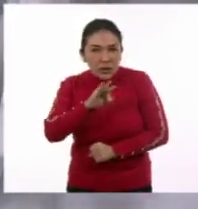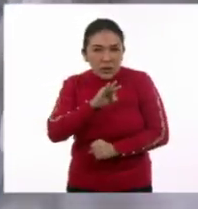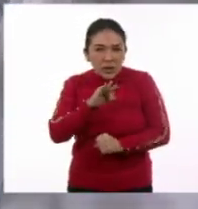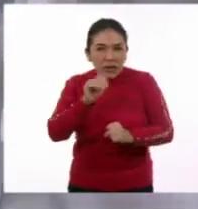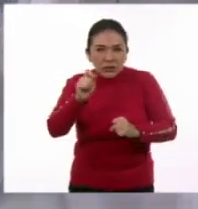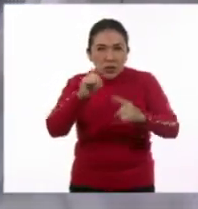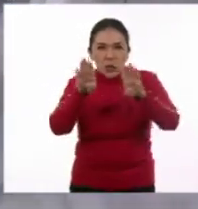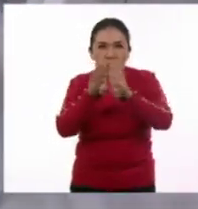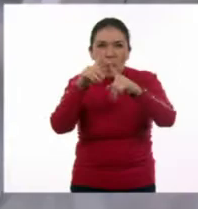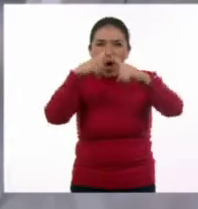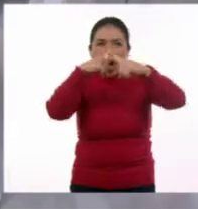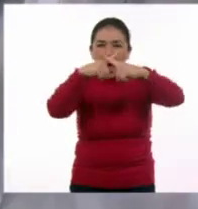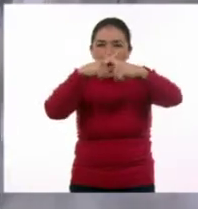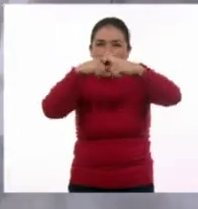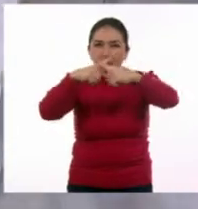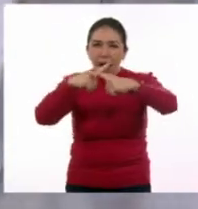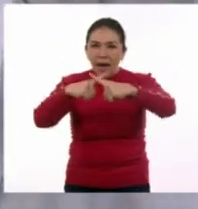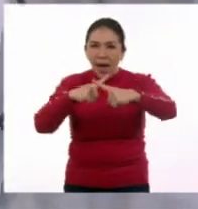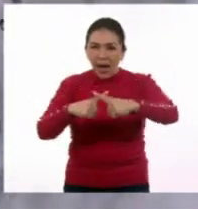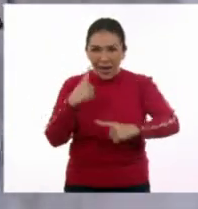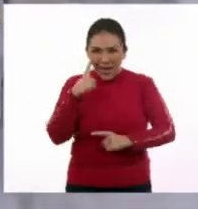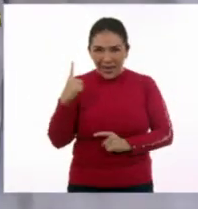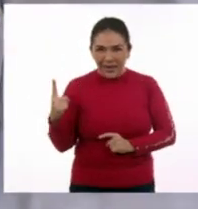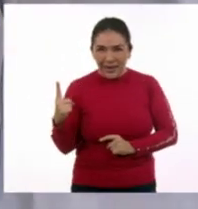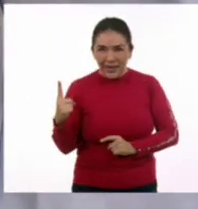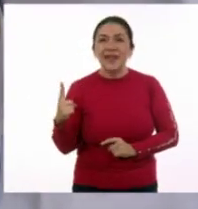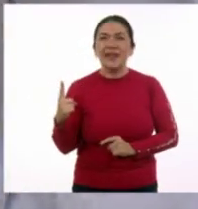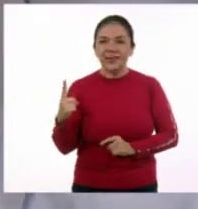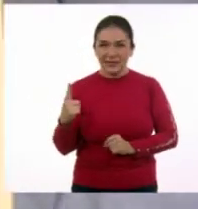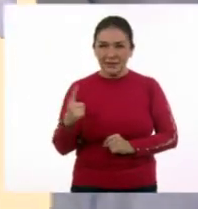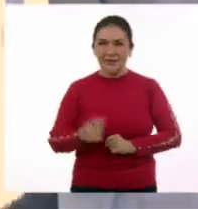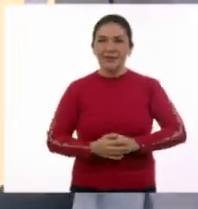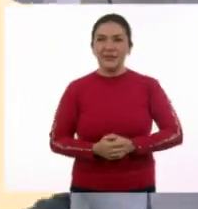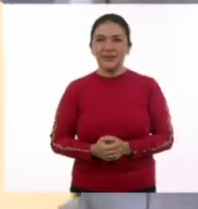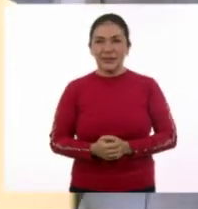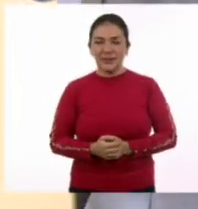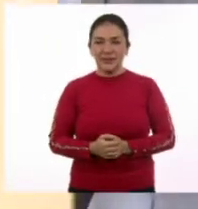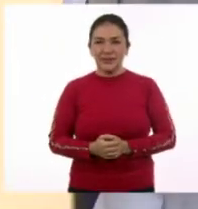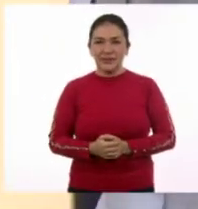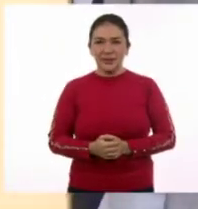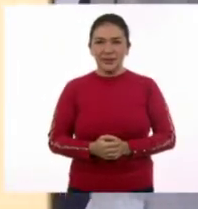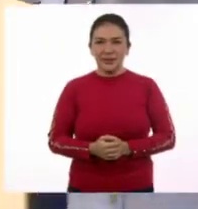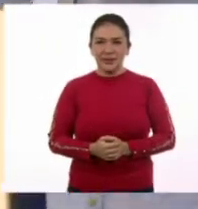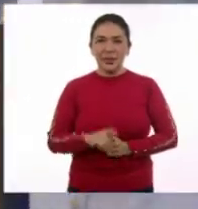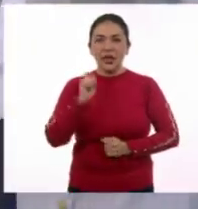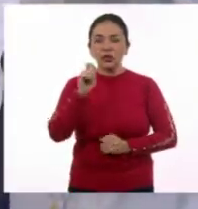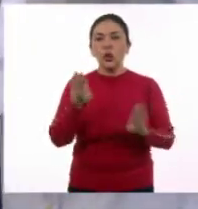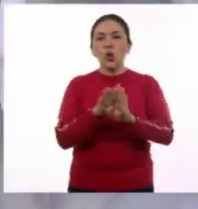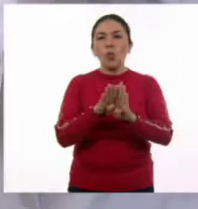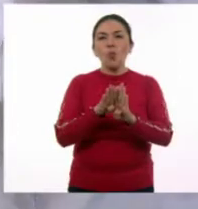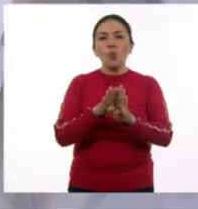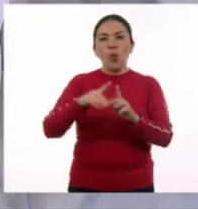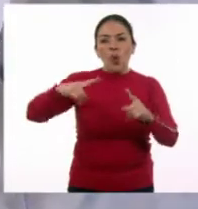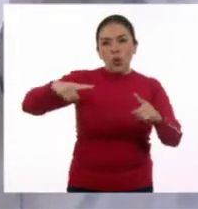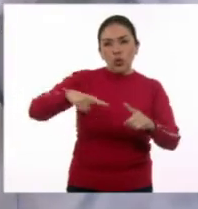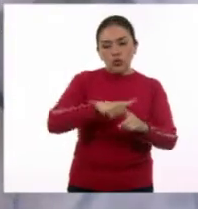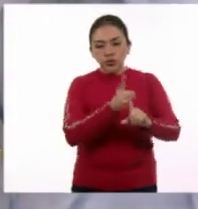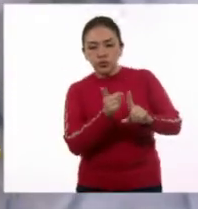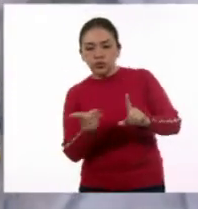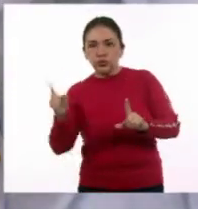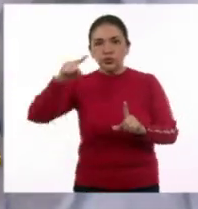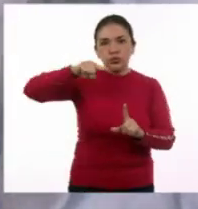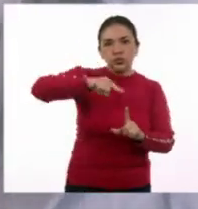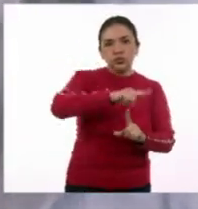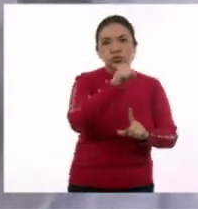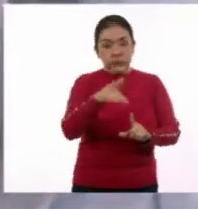exactamente aquí se ven unos touch éxitos justamente va cruzado y si éste está mucho